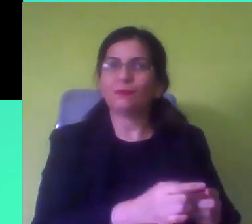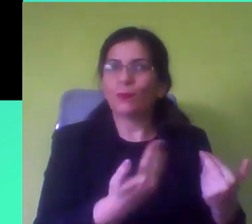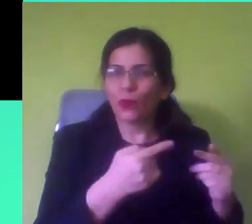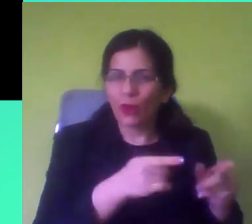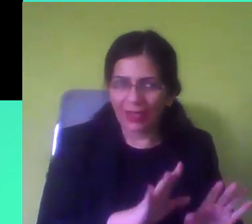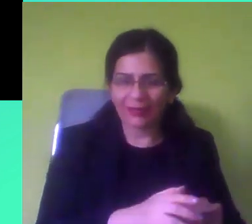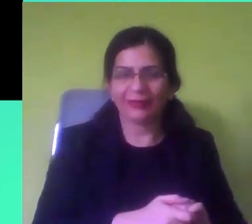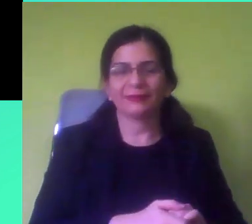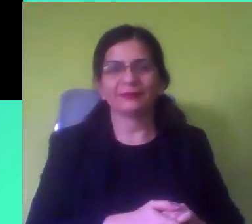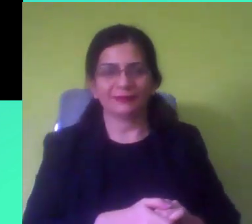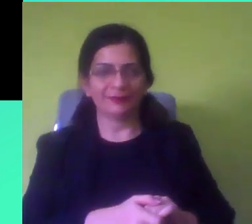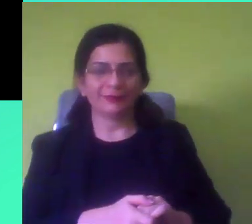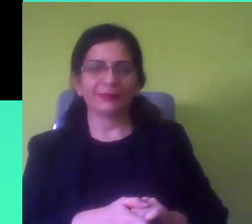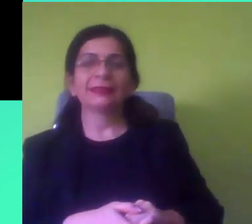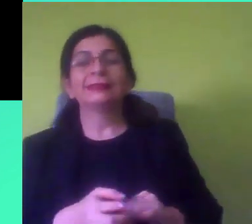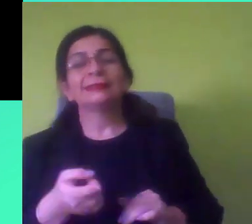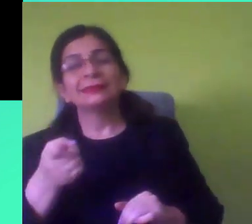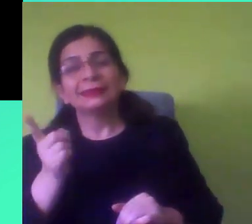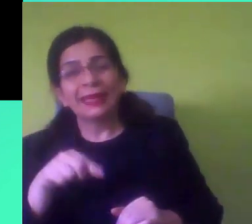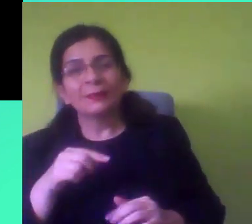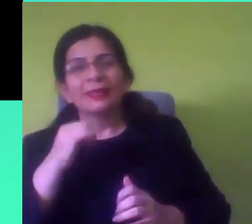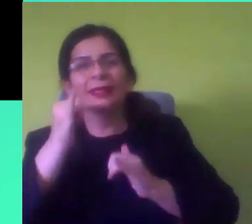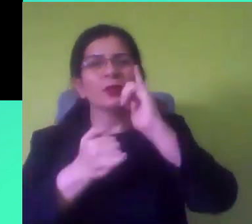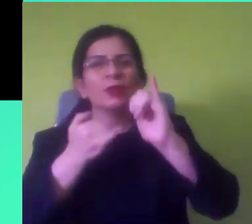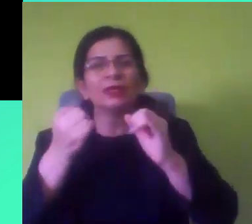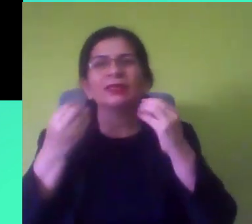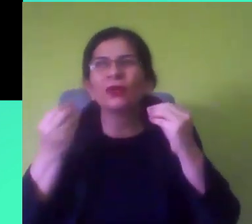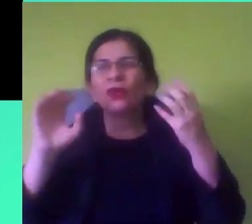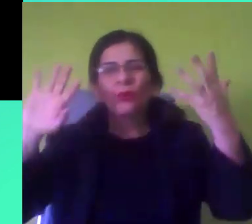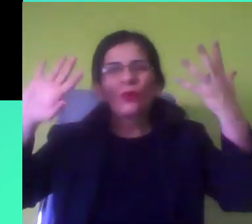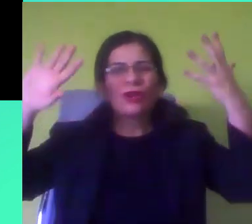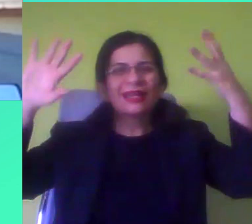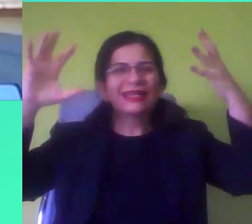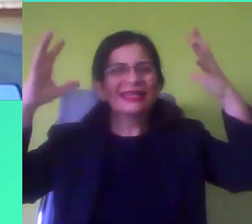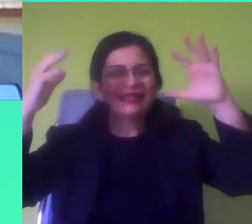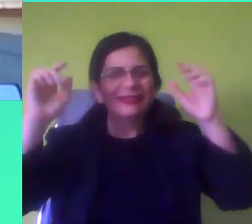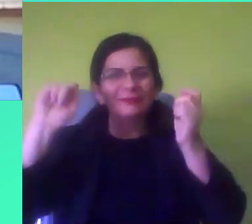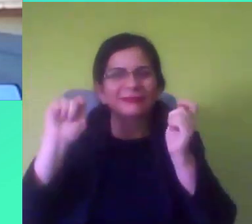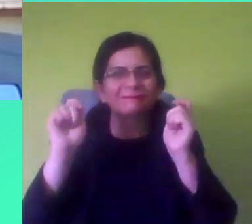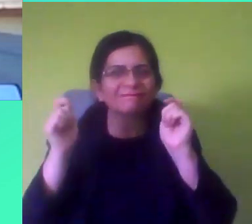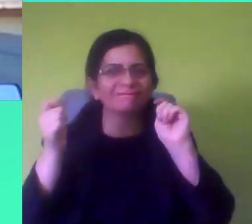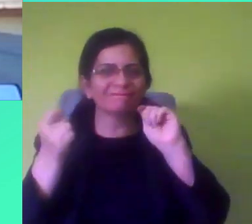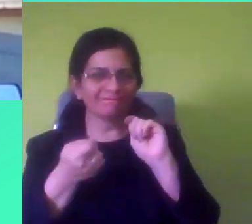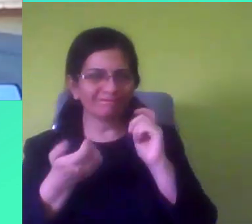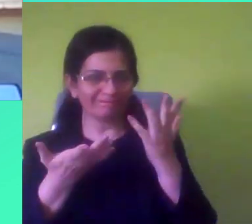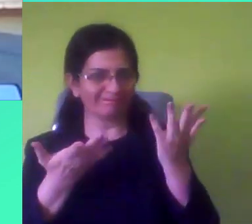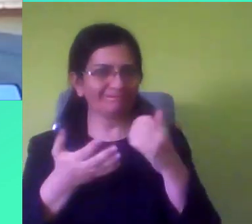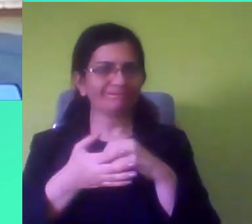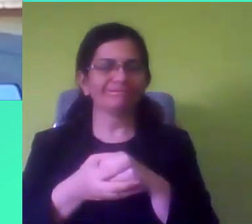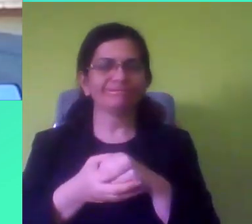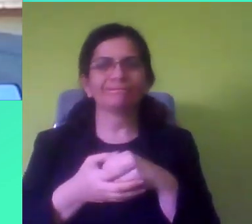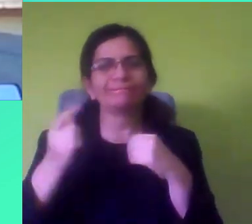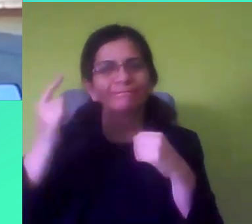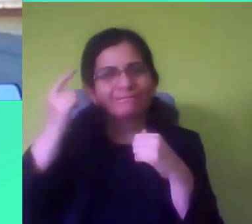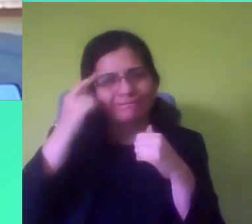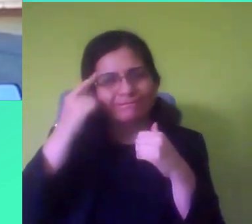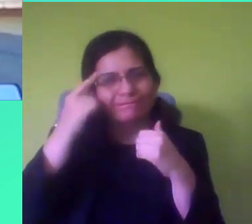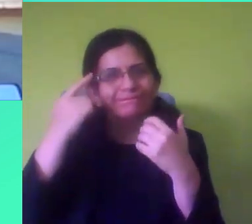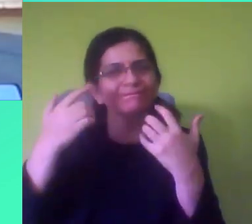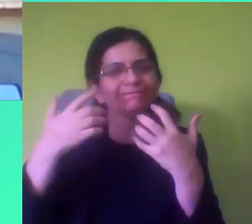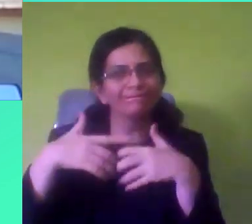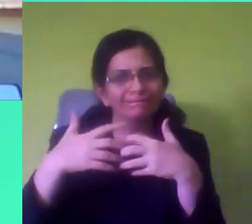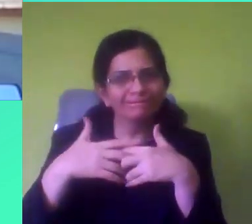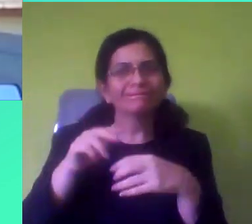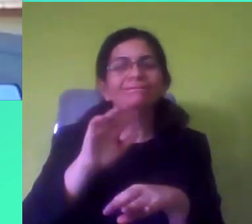tiempo. Siempre hablar de cambio climático es por ahí hablar de acciones negativas